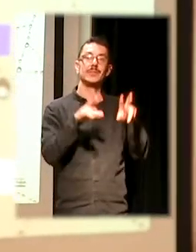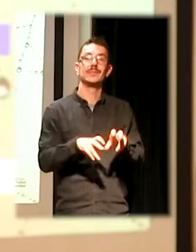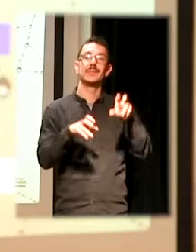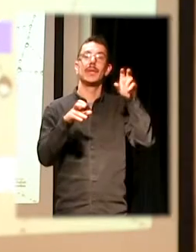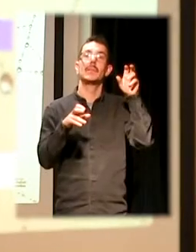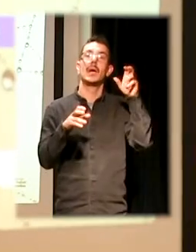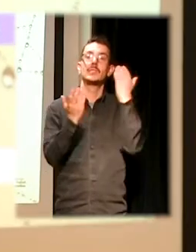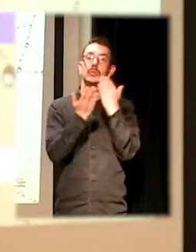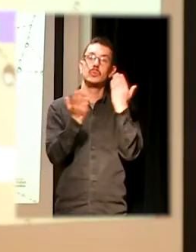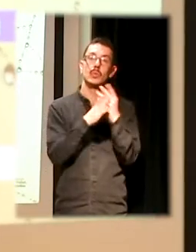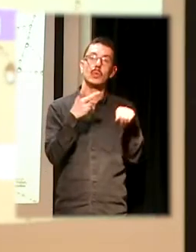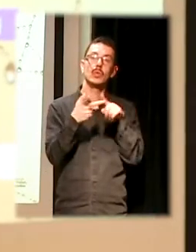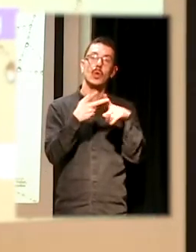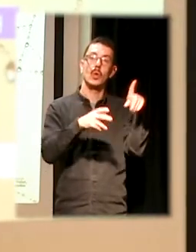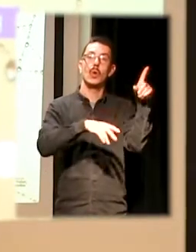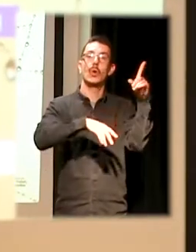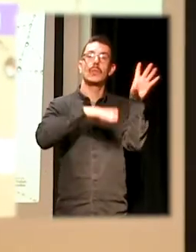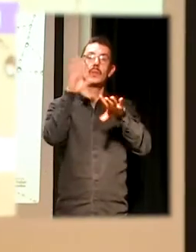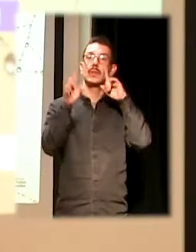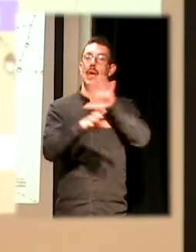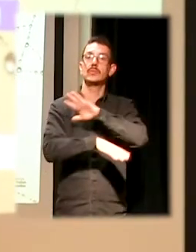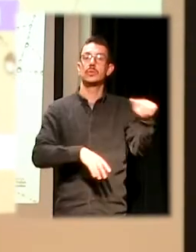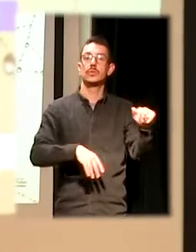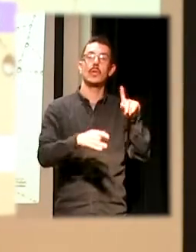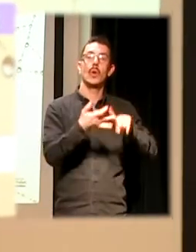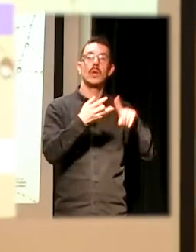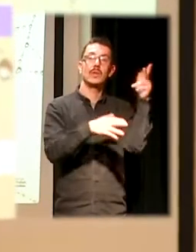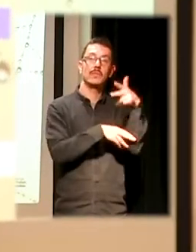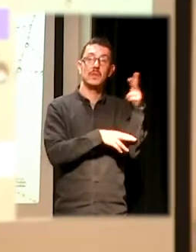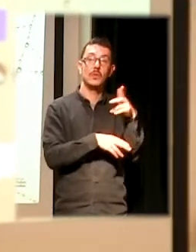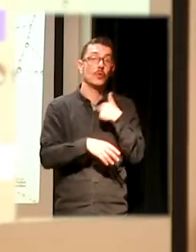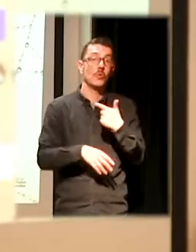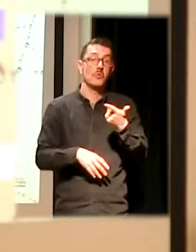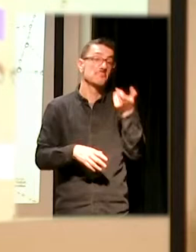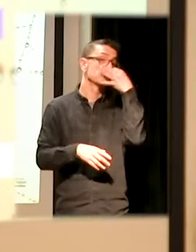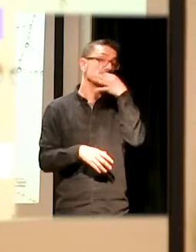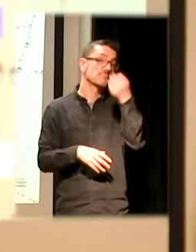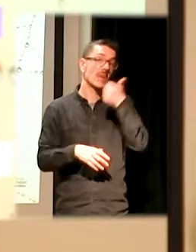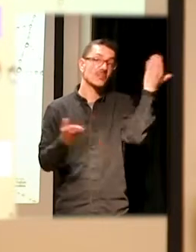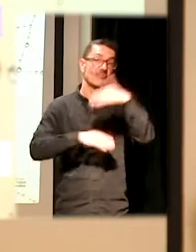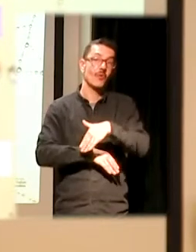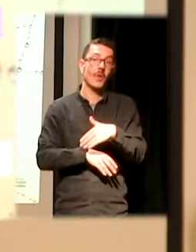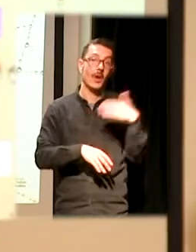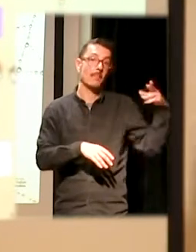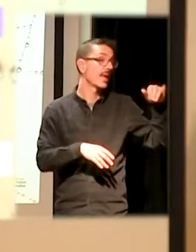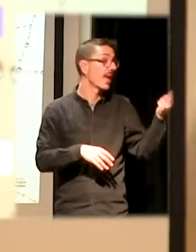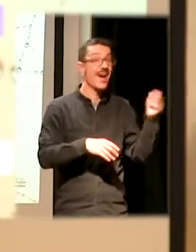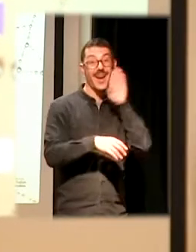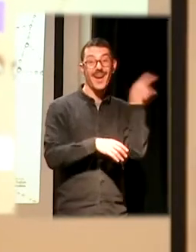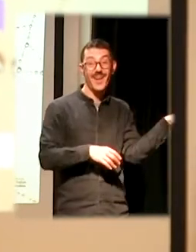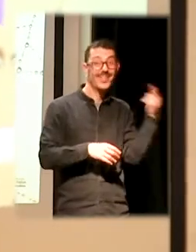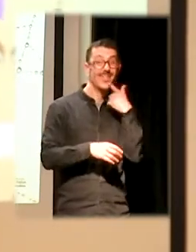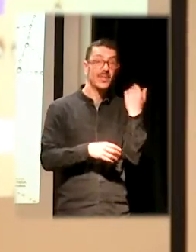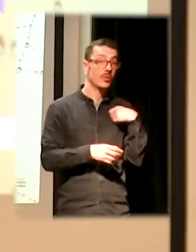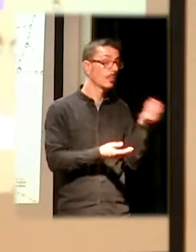vídeo, pues lo hicimos en colaboración. Nosotras buscamos los fondos y ellos lo hicieron. Y yo no tenía nada más que contar que lo que Bea iba a contar ahora, ¿no? Y no